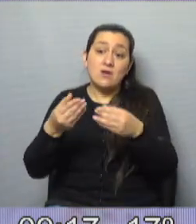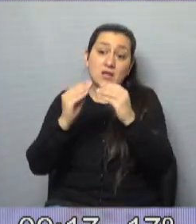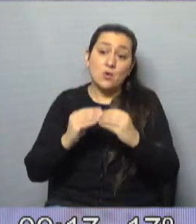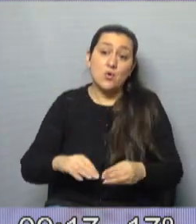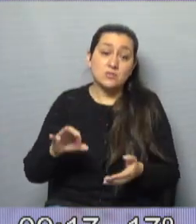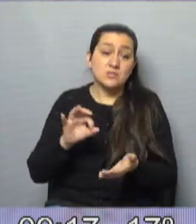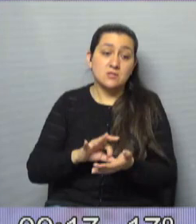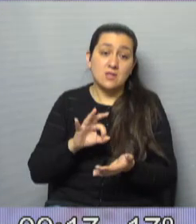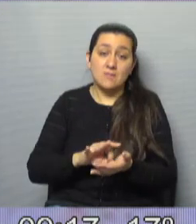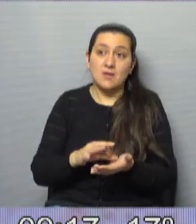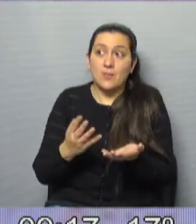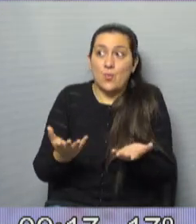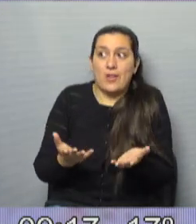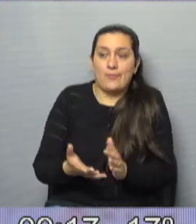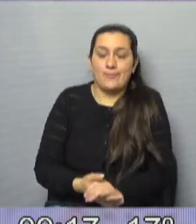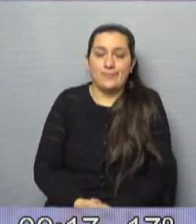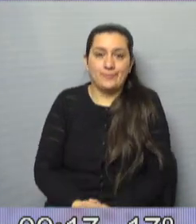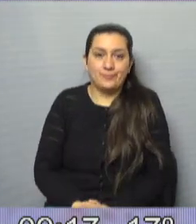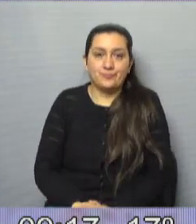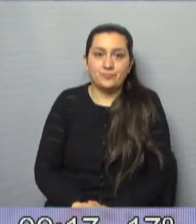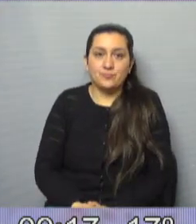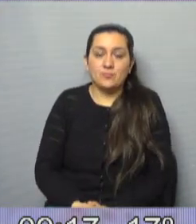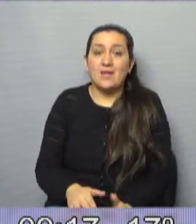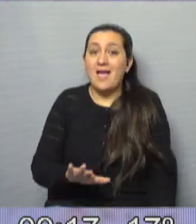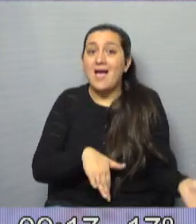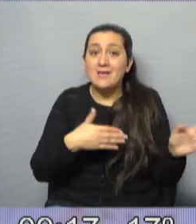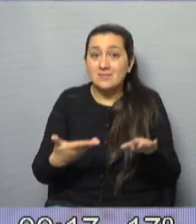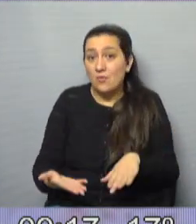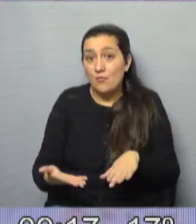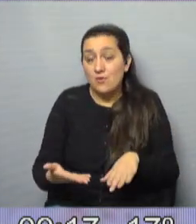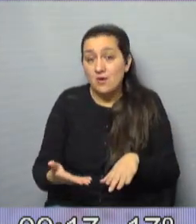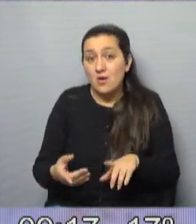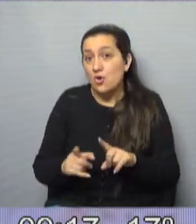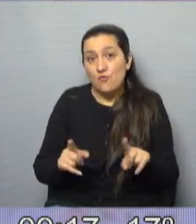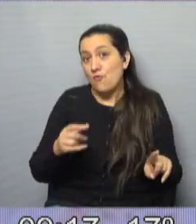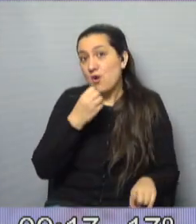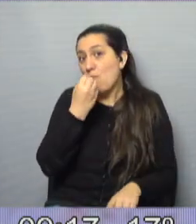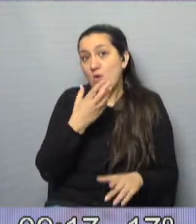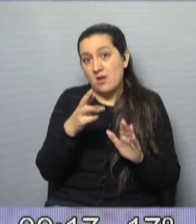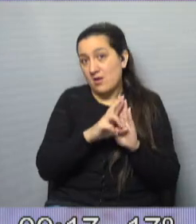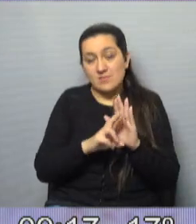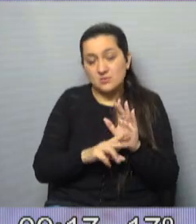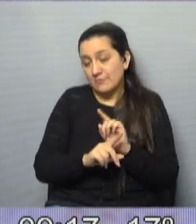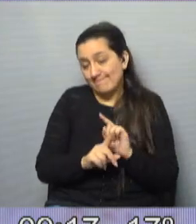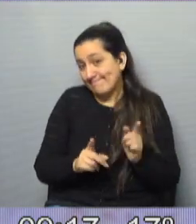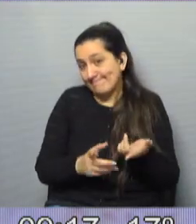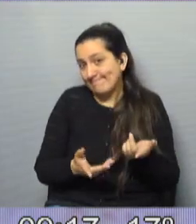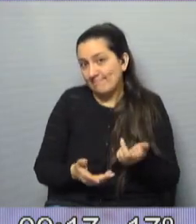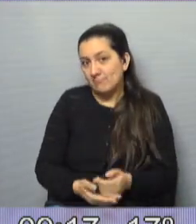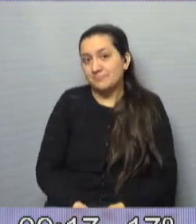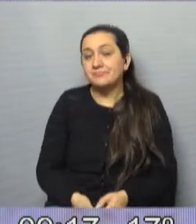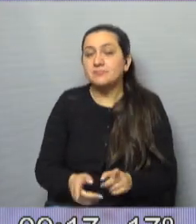sistema, uh-huh. y que, bueno, que no ha sido hasta ahora una buena reglamentación. Inclusive ha